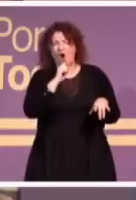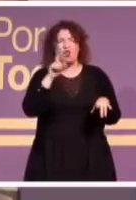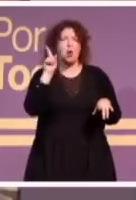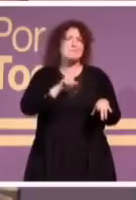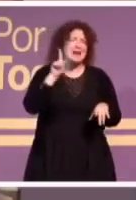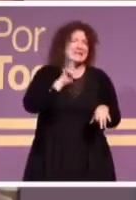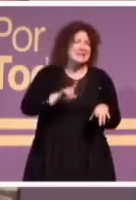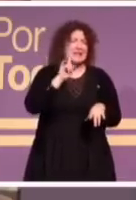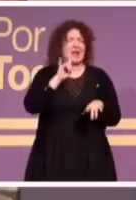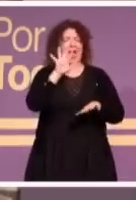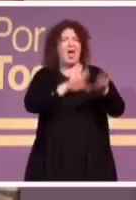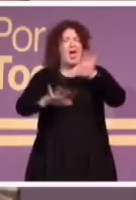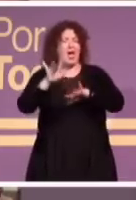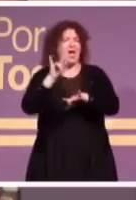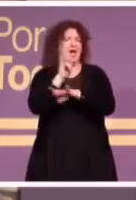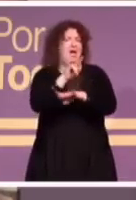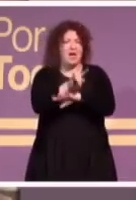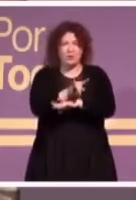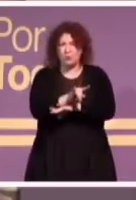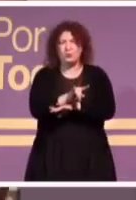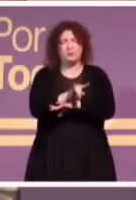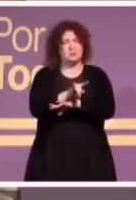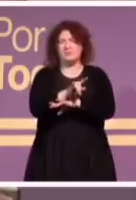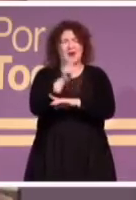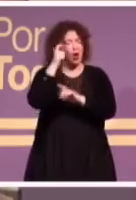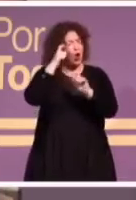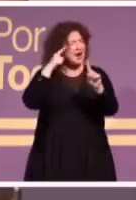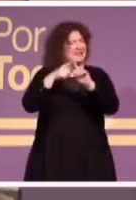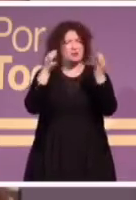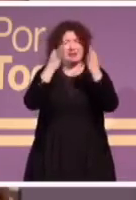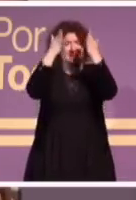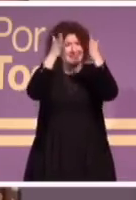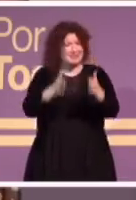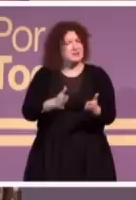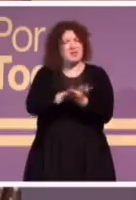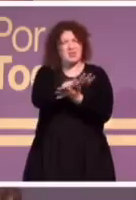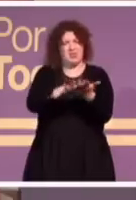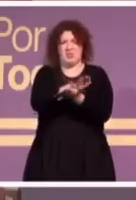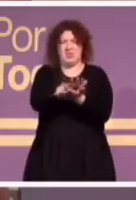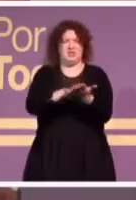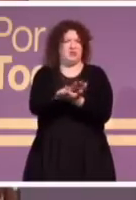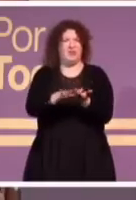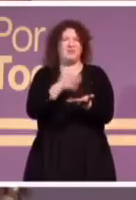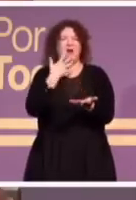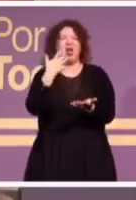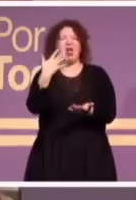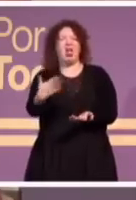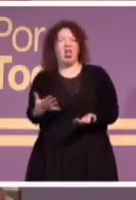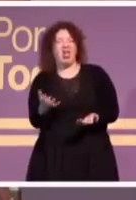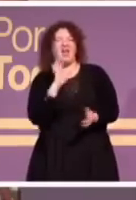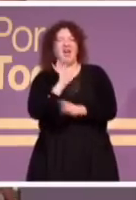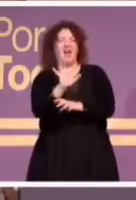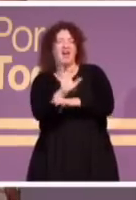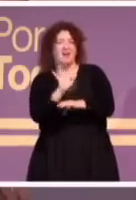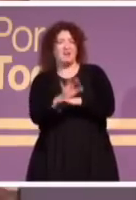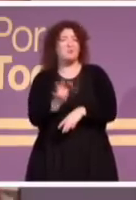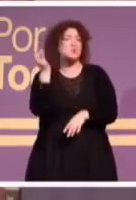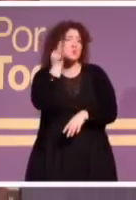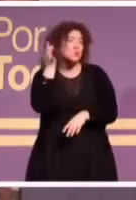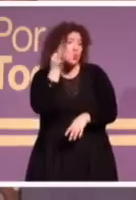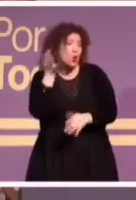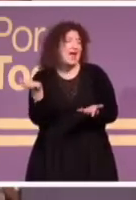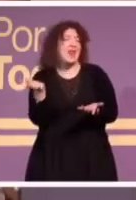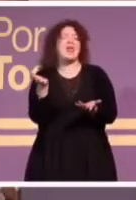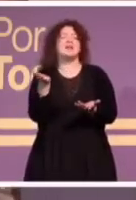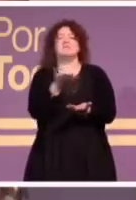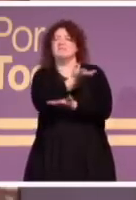mentiras y bulos y el intento de destrucción personal y ridiculización de aquellas personas, mujeres,